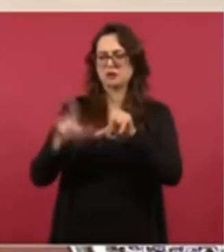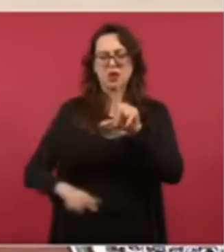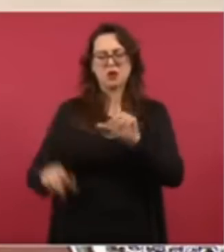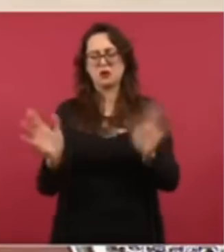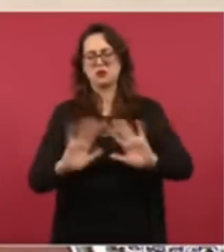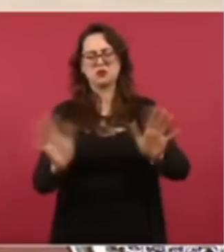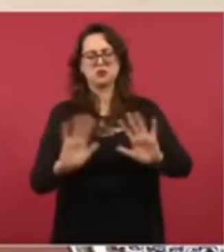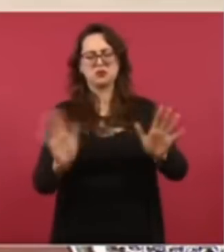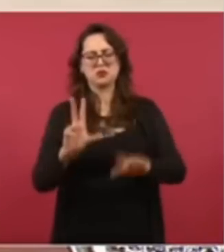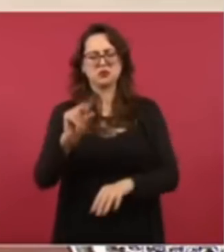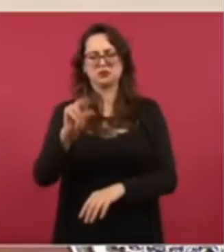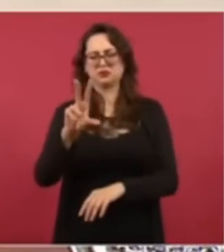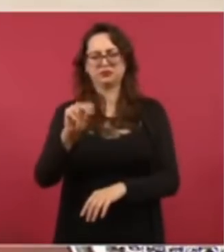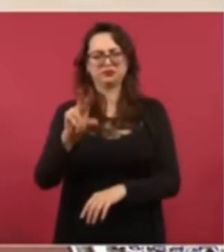antipatriotas.